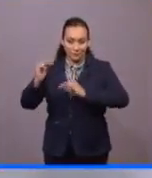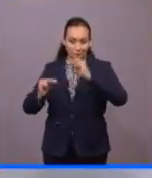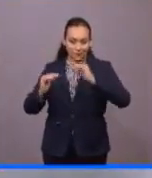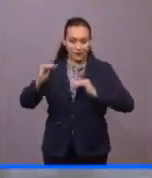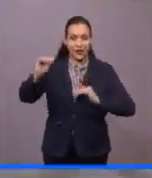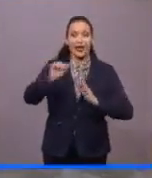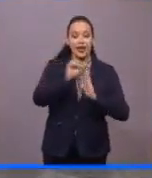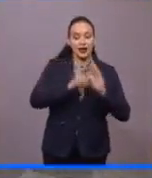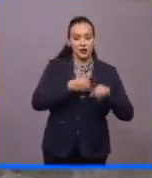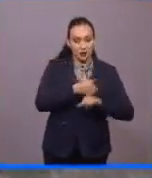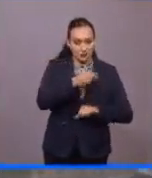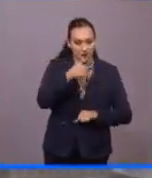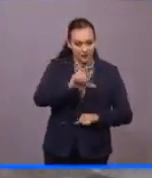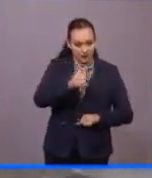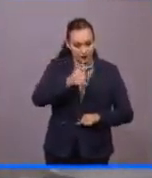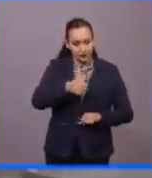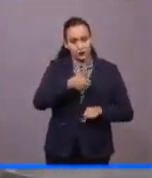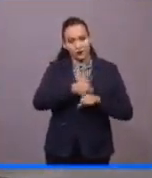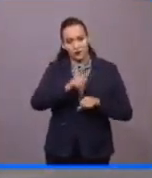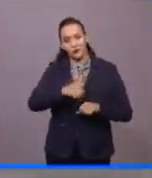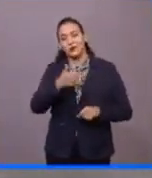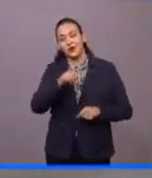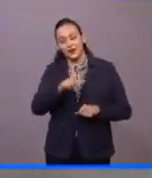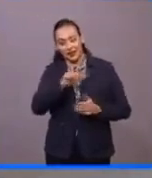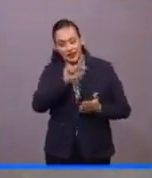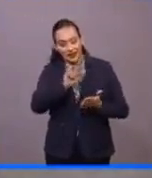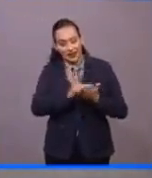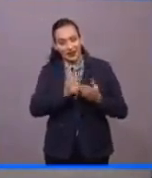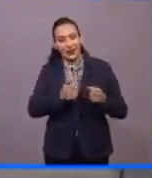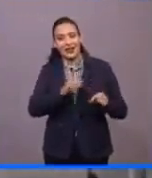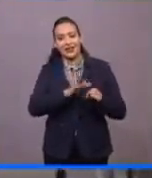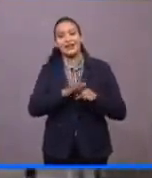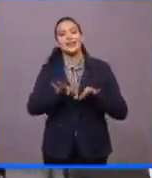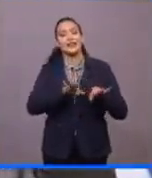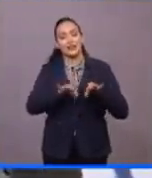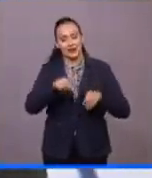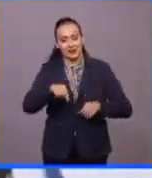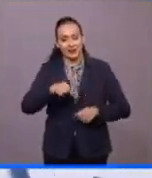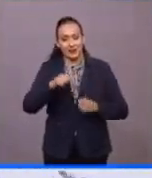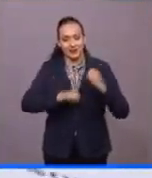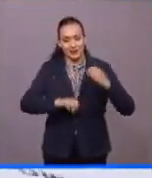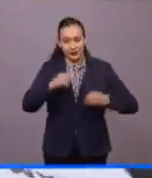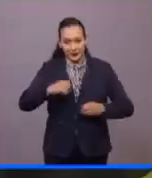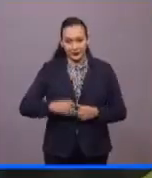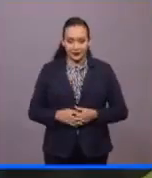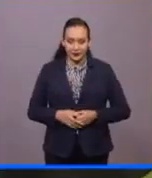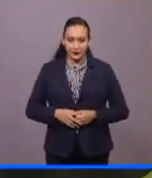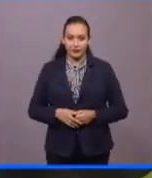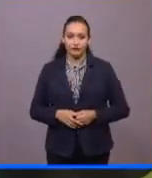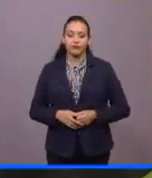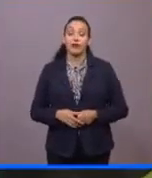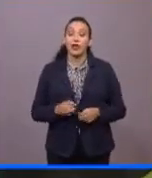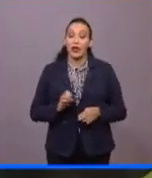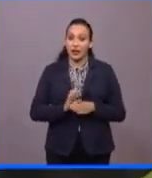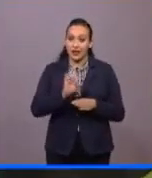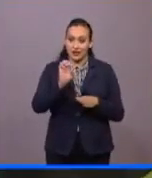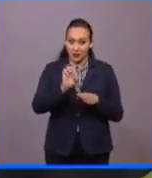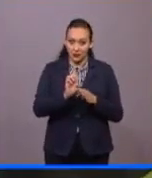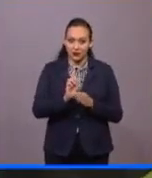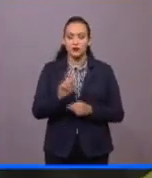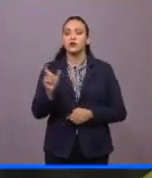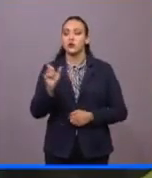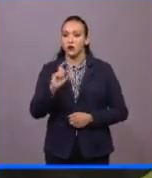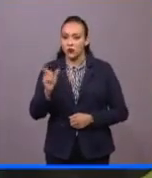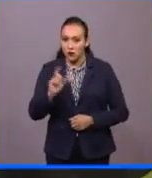del artículo 11, fracción 17ª de la Ley Orgánica vigente del Poder Judicial Federal, pues en todos los casos en que